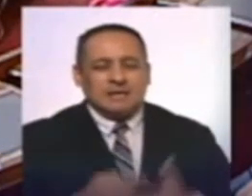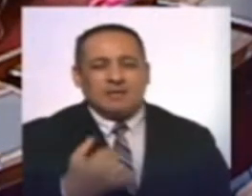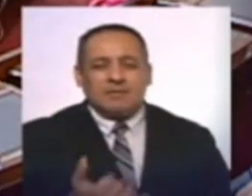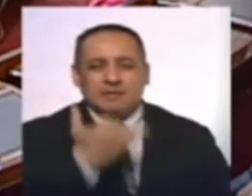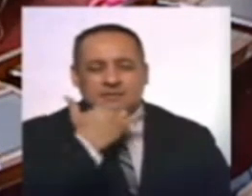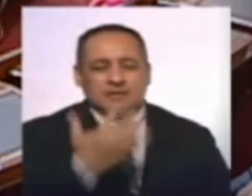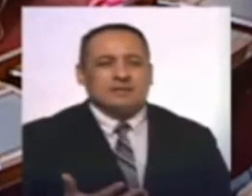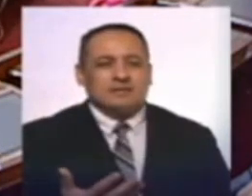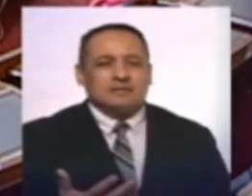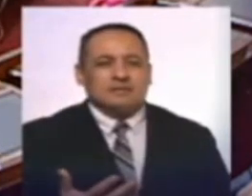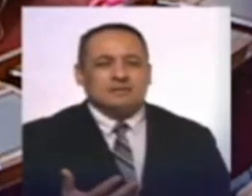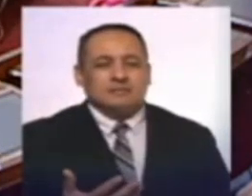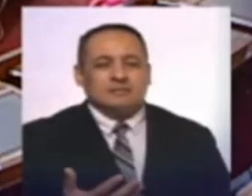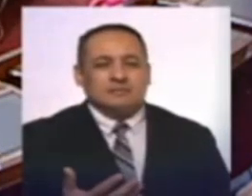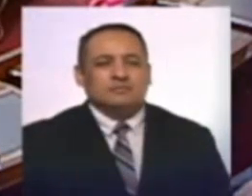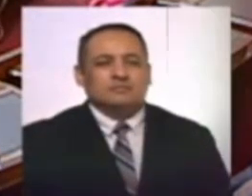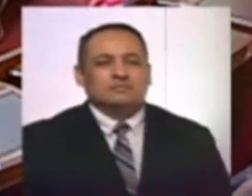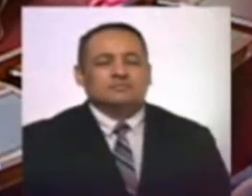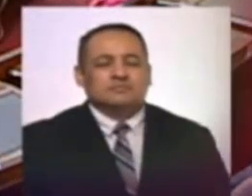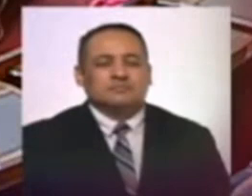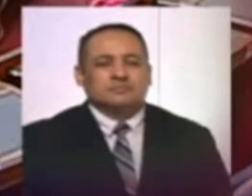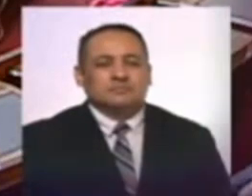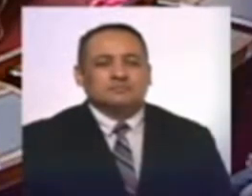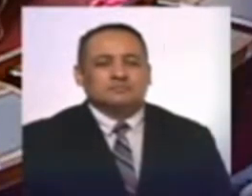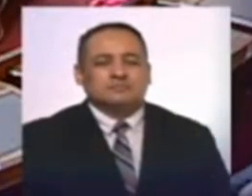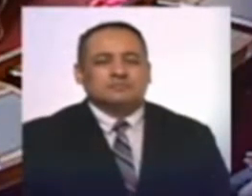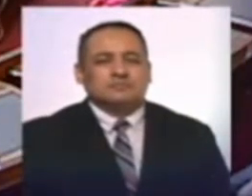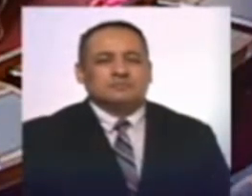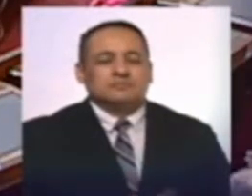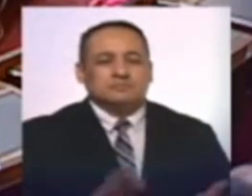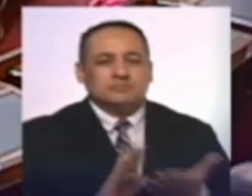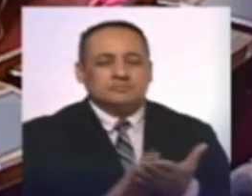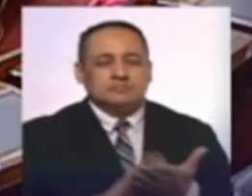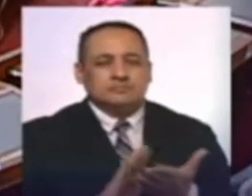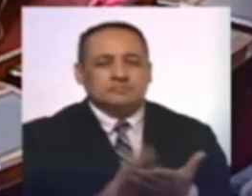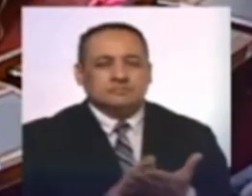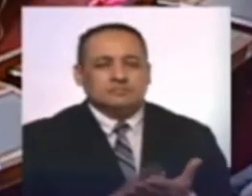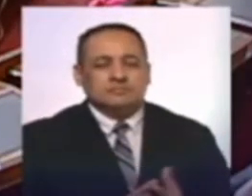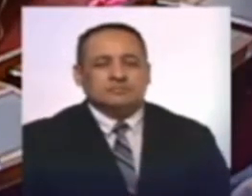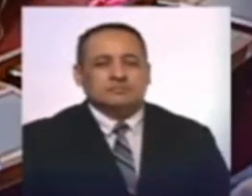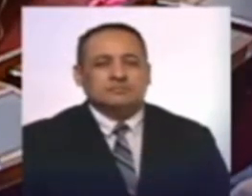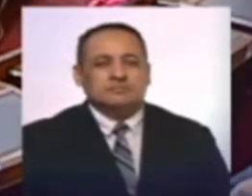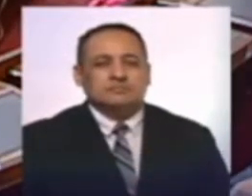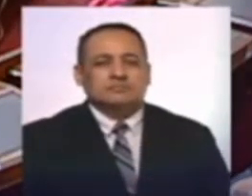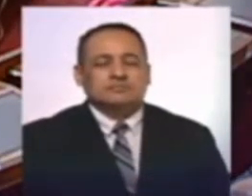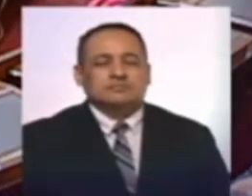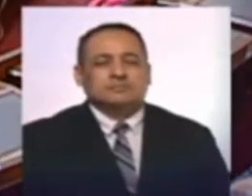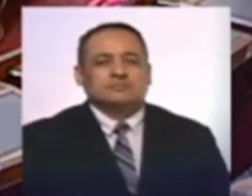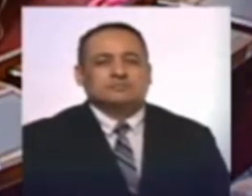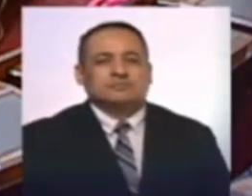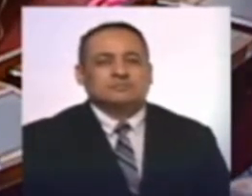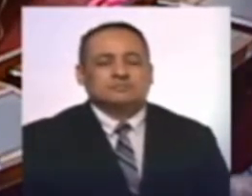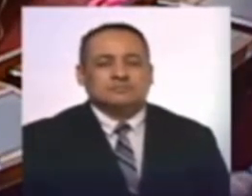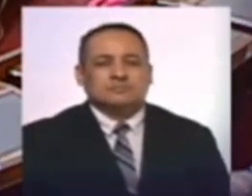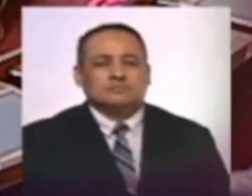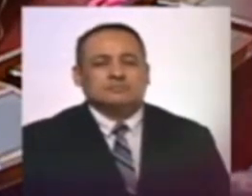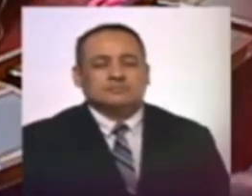en bien de los que menos tienen, en bien de quienes han visto vulnerados sus